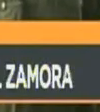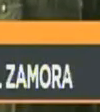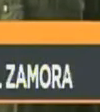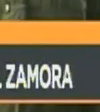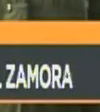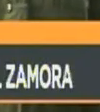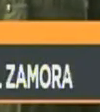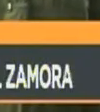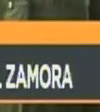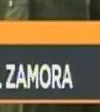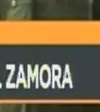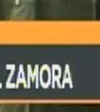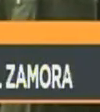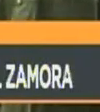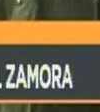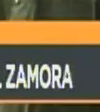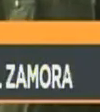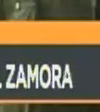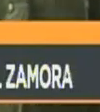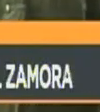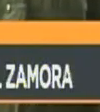Bolivariana.